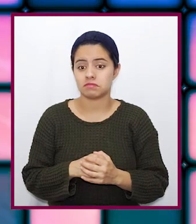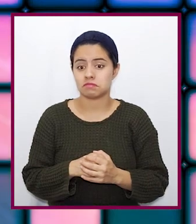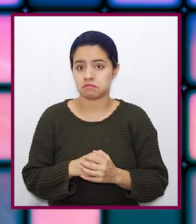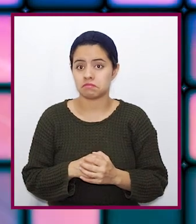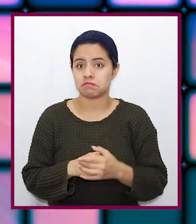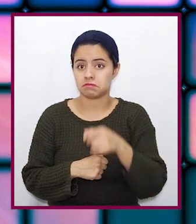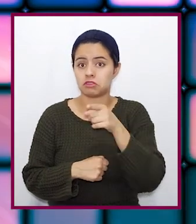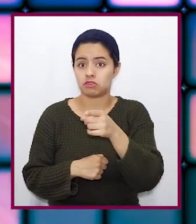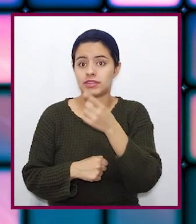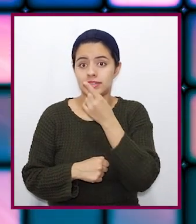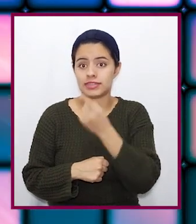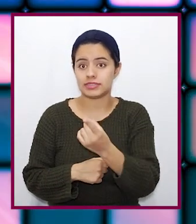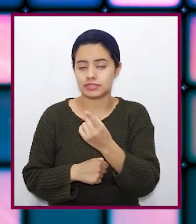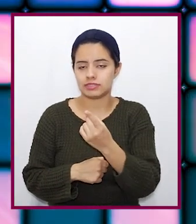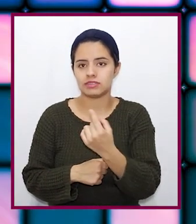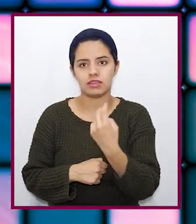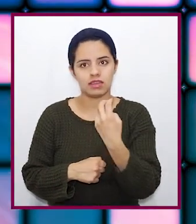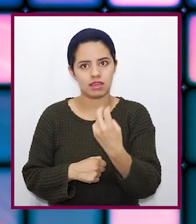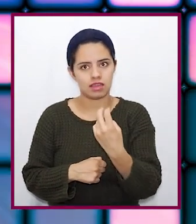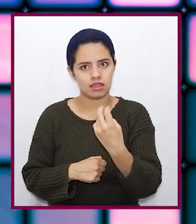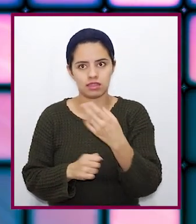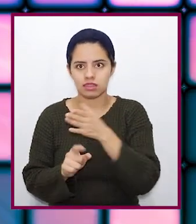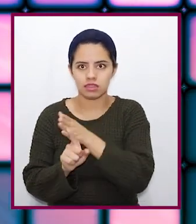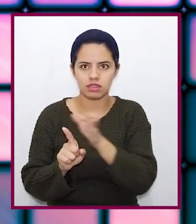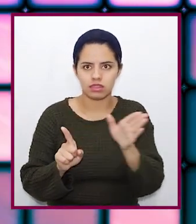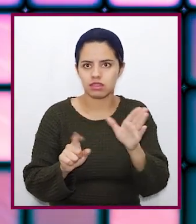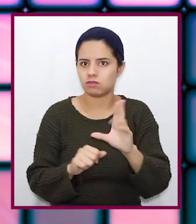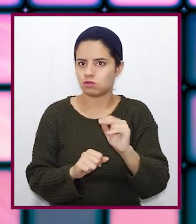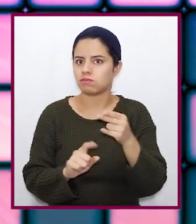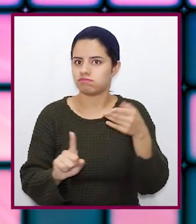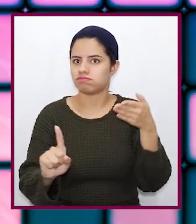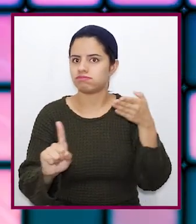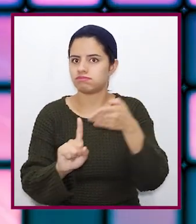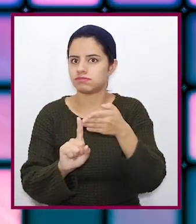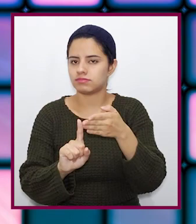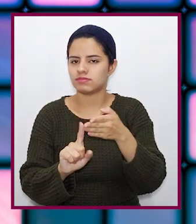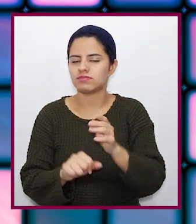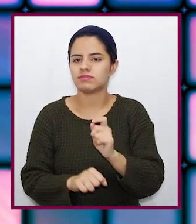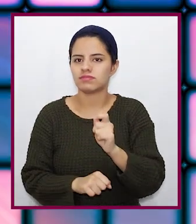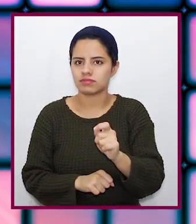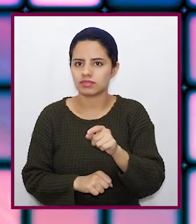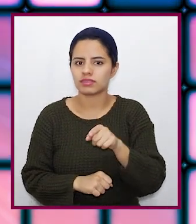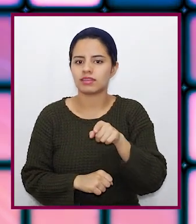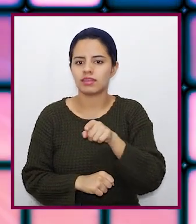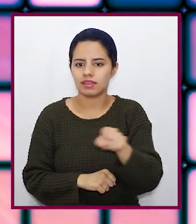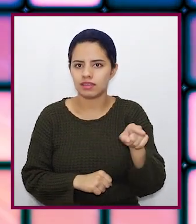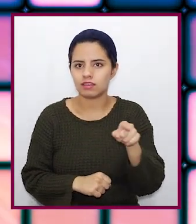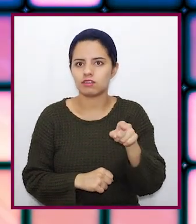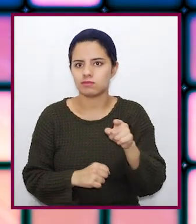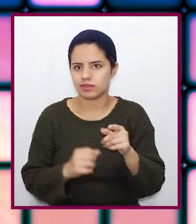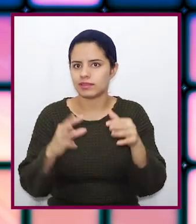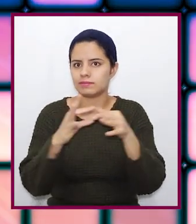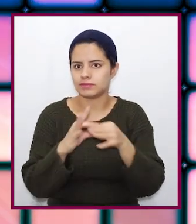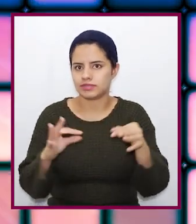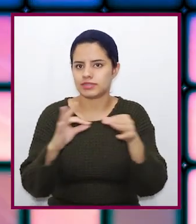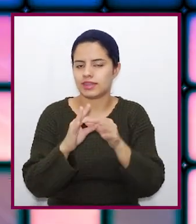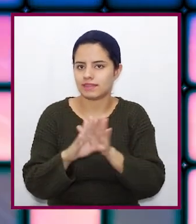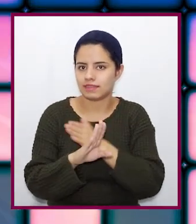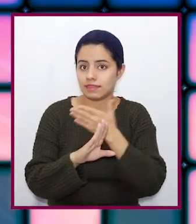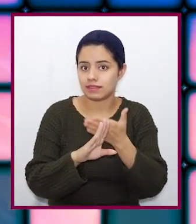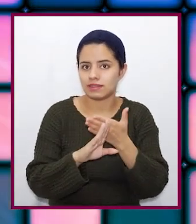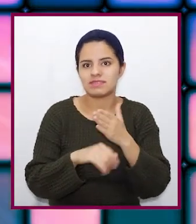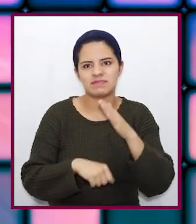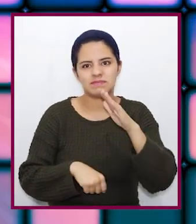lo que dice muchacho no está tan alejado de la realidad. Es una forma de representarlo, pero sí es mucho